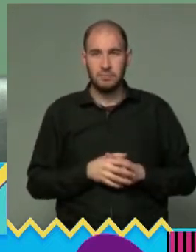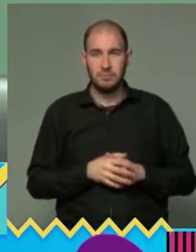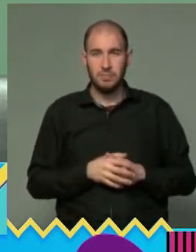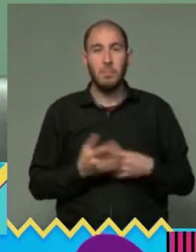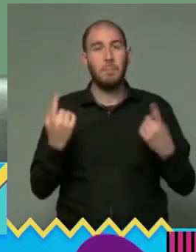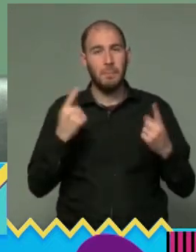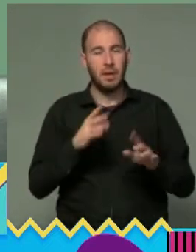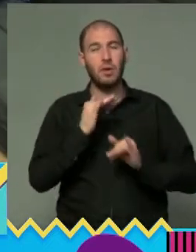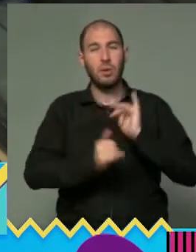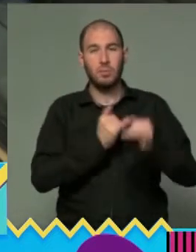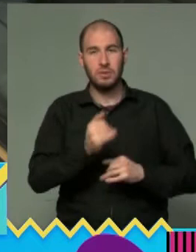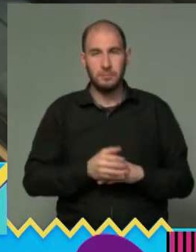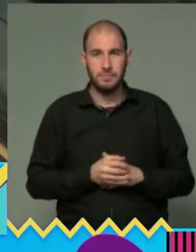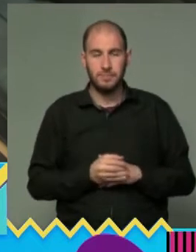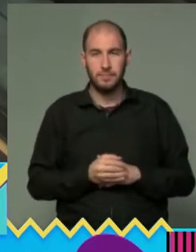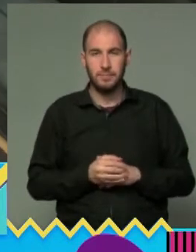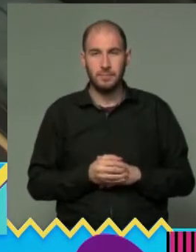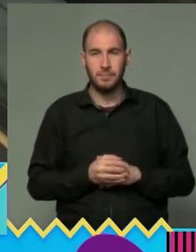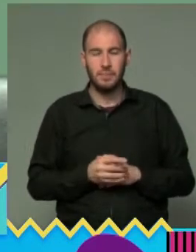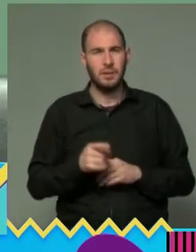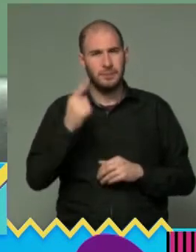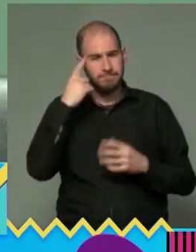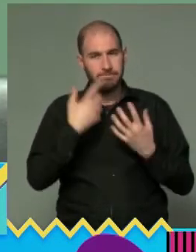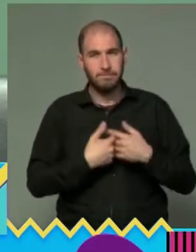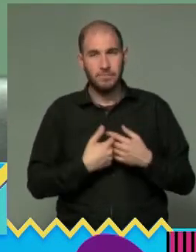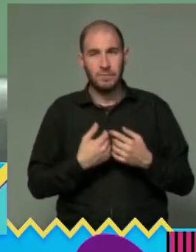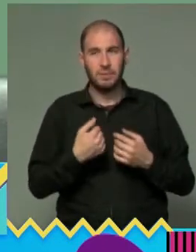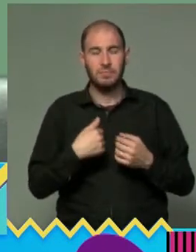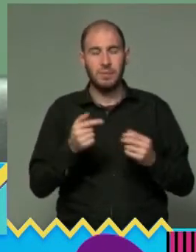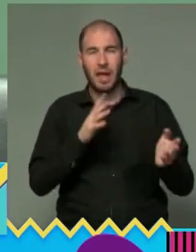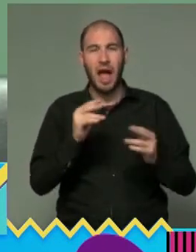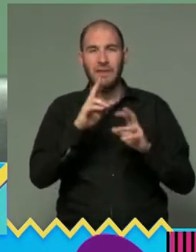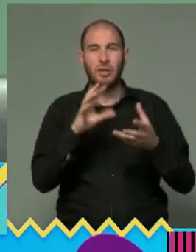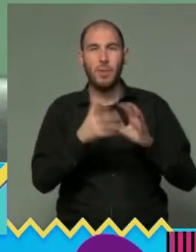Pero insisto, digamos, pensemos que, me voy a ir a otro lado, ¿no? A veces